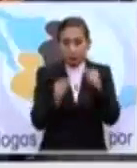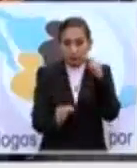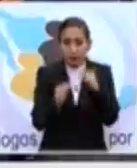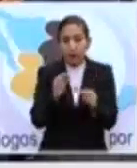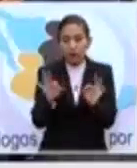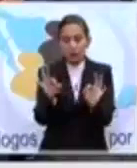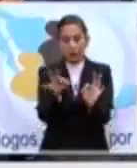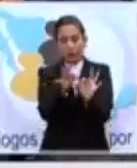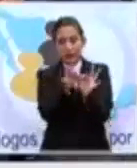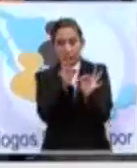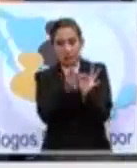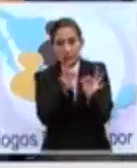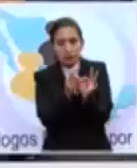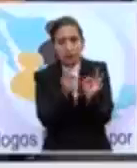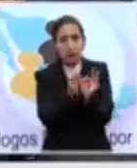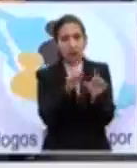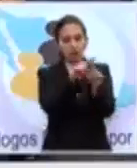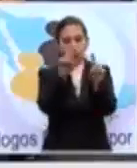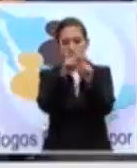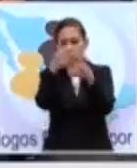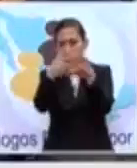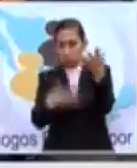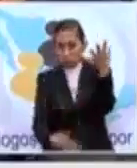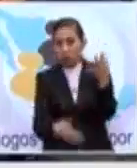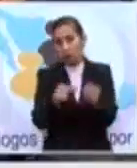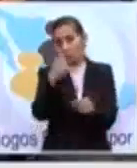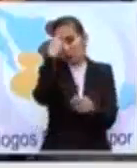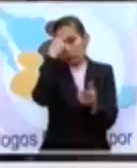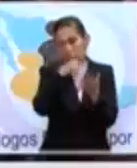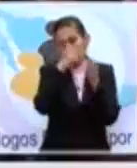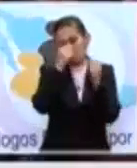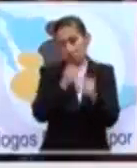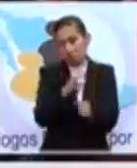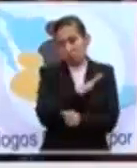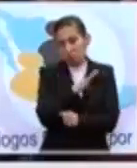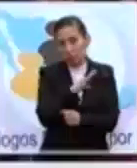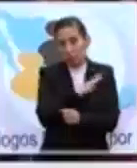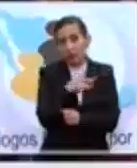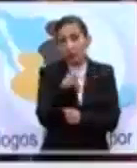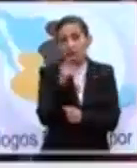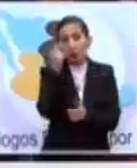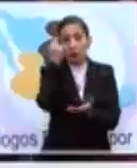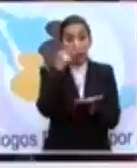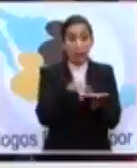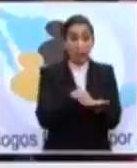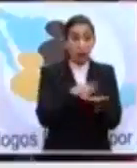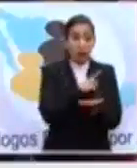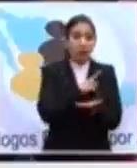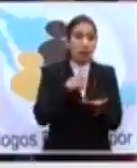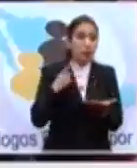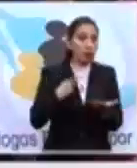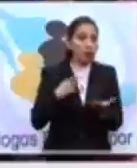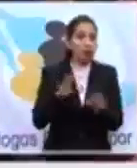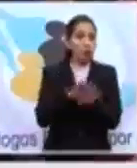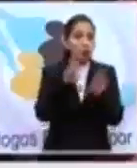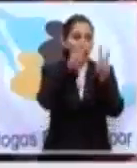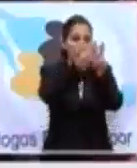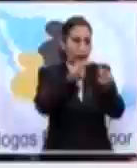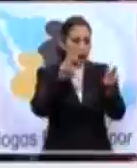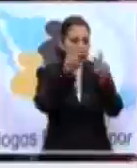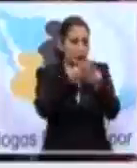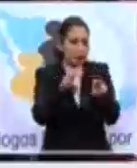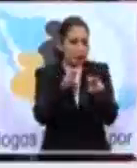de precisión y de asertividad. Creo que así será, pero me parece que hay que hacer un